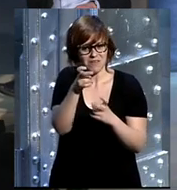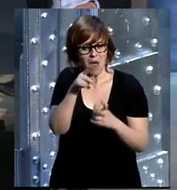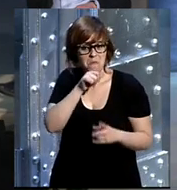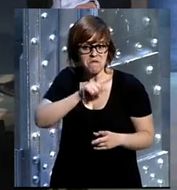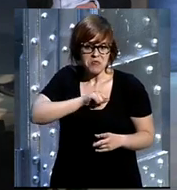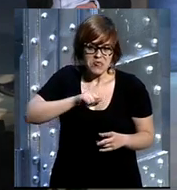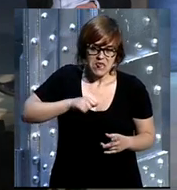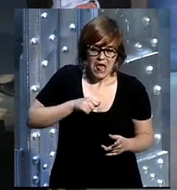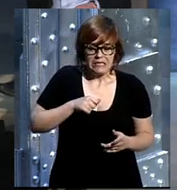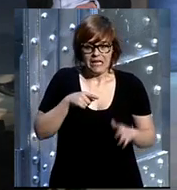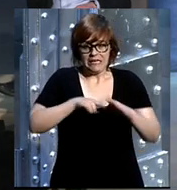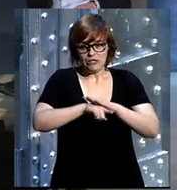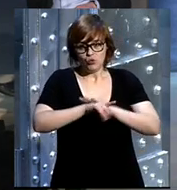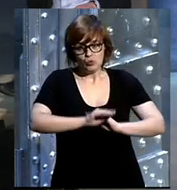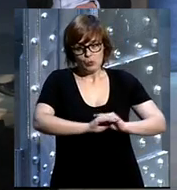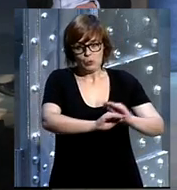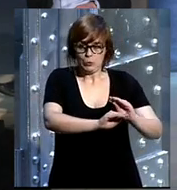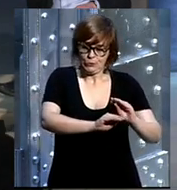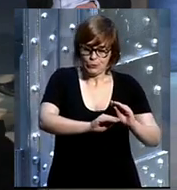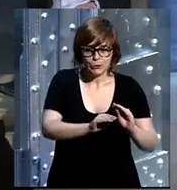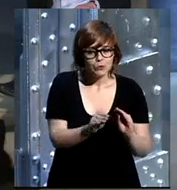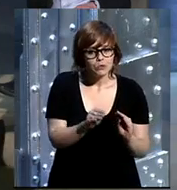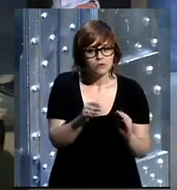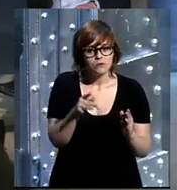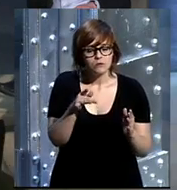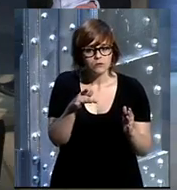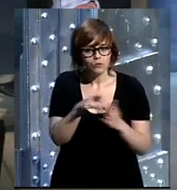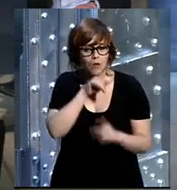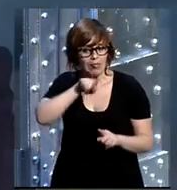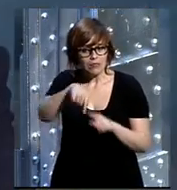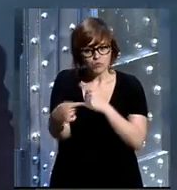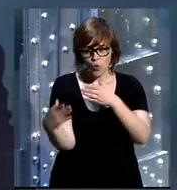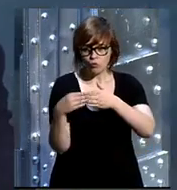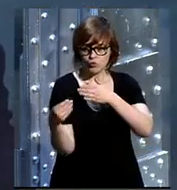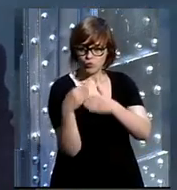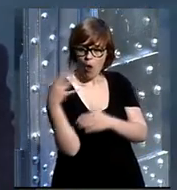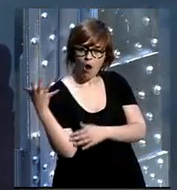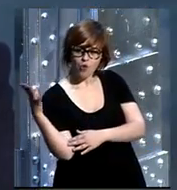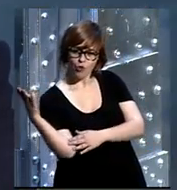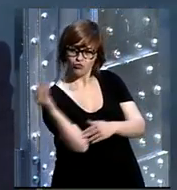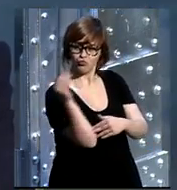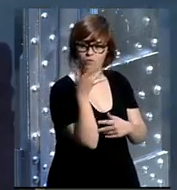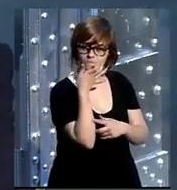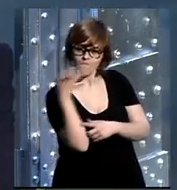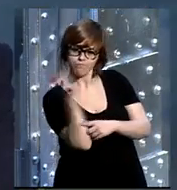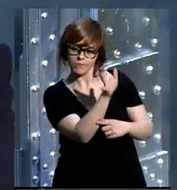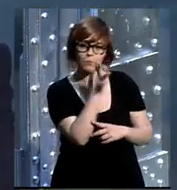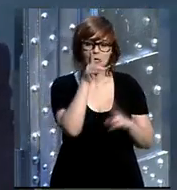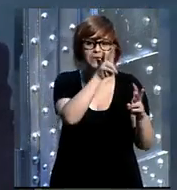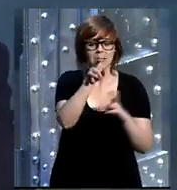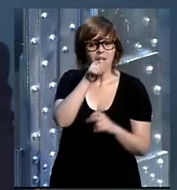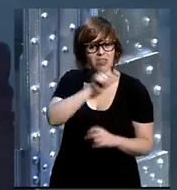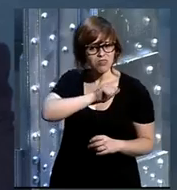privacidad y de la protección de datos, pues se han encontrado con una reacción furibunda de sus usuarios, porque la protección de la